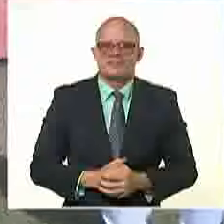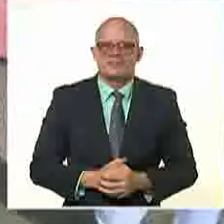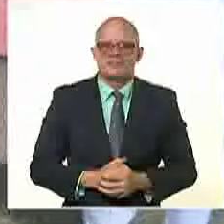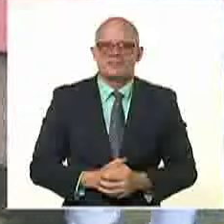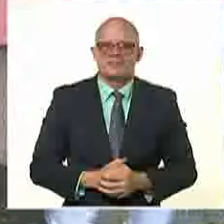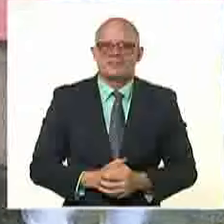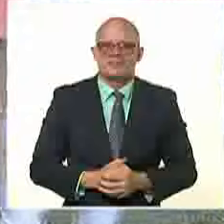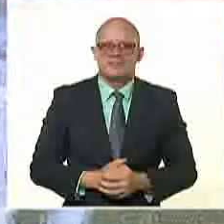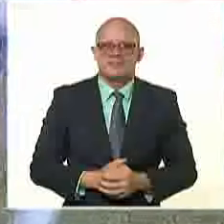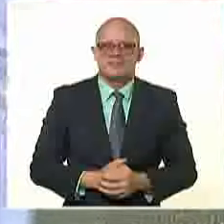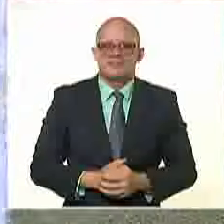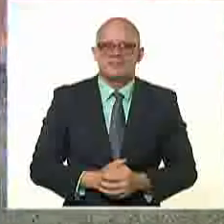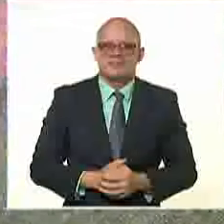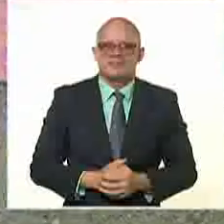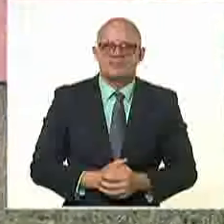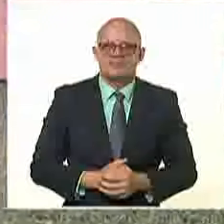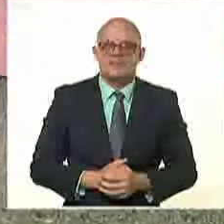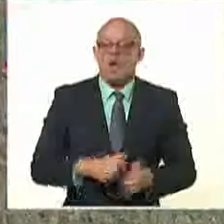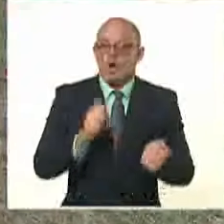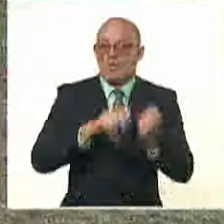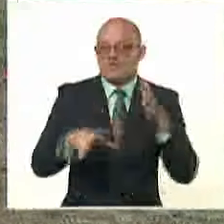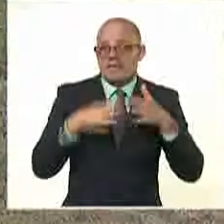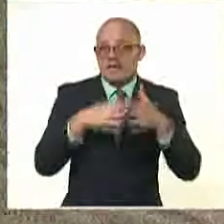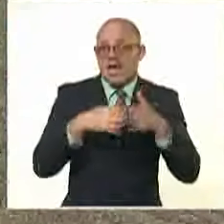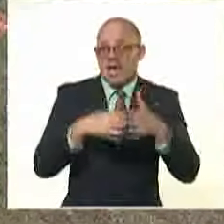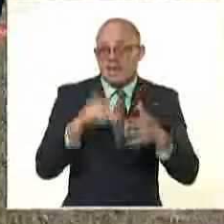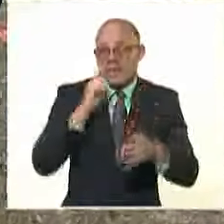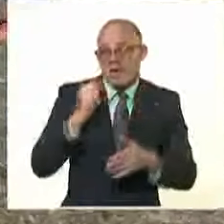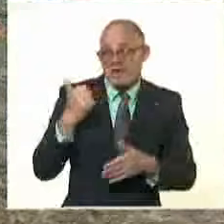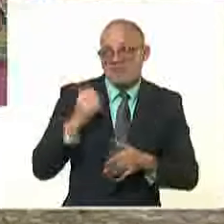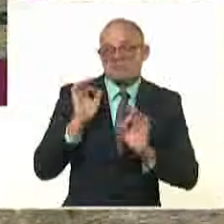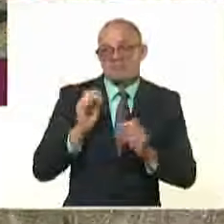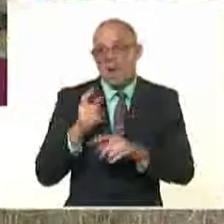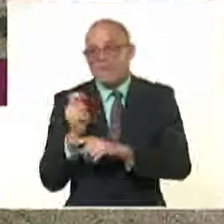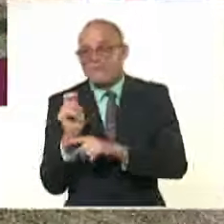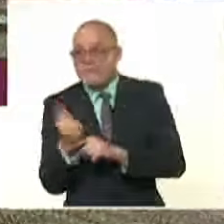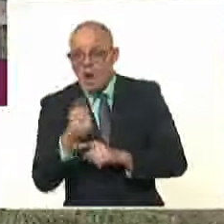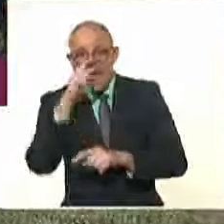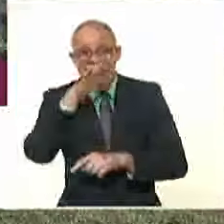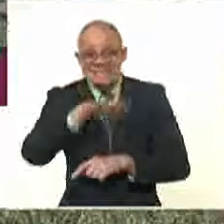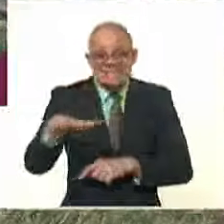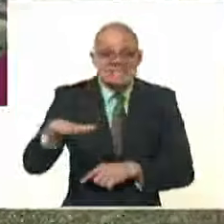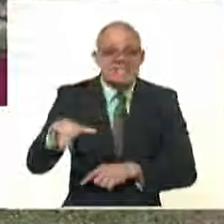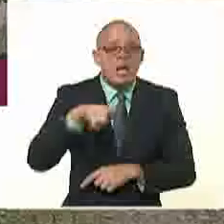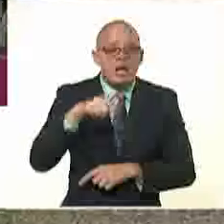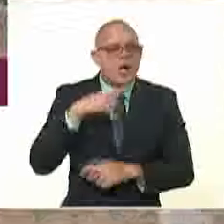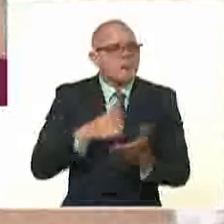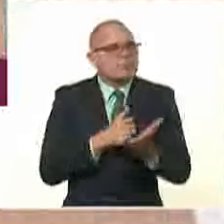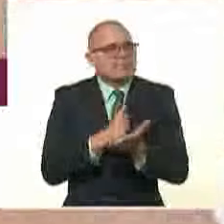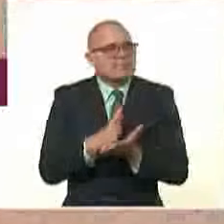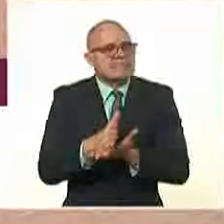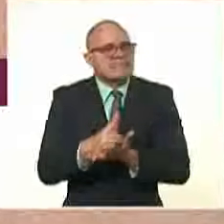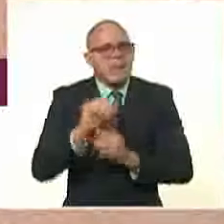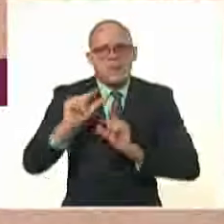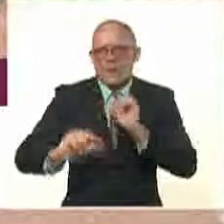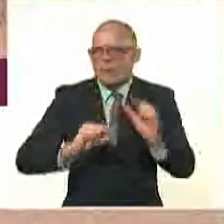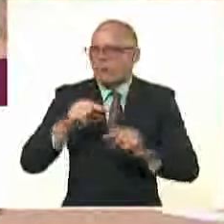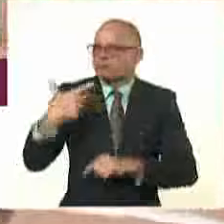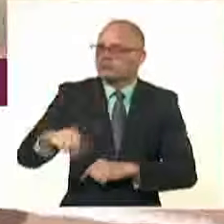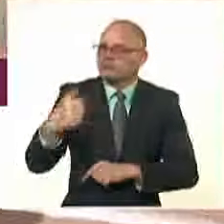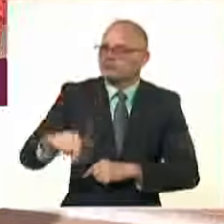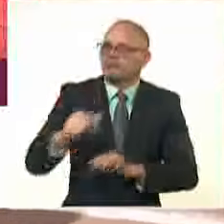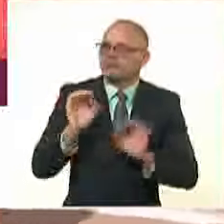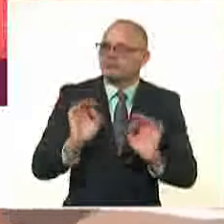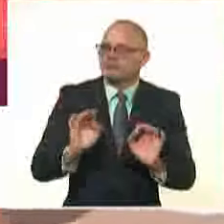El béisbol infantil en Granma intenta seguir creciendo por encima de las numerosas dificultades económicas. Así lo prueba